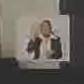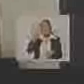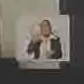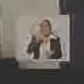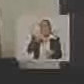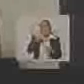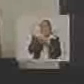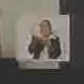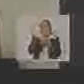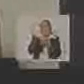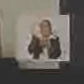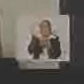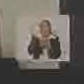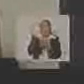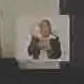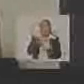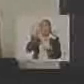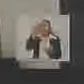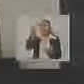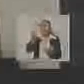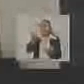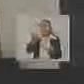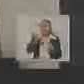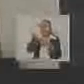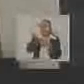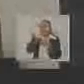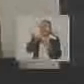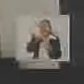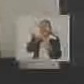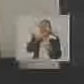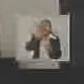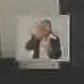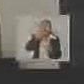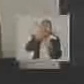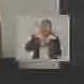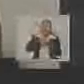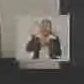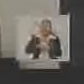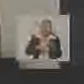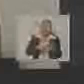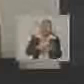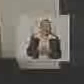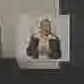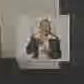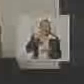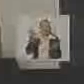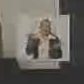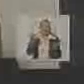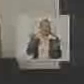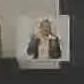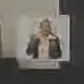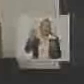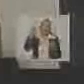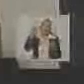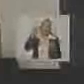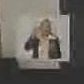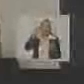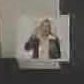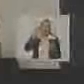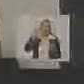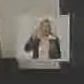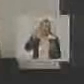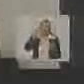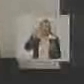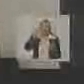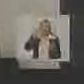está presentando dos candidatas en el 16 y en el 17 que van a hacer que la asamblea legislativa en realidad cumpla